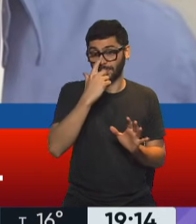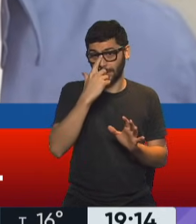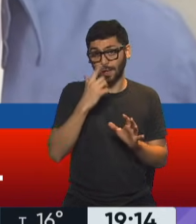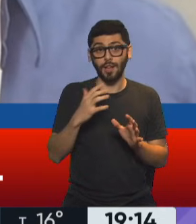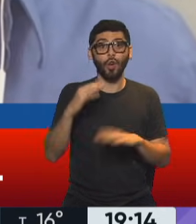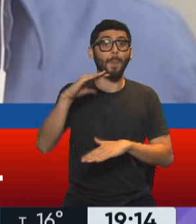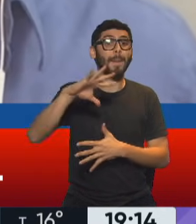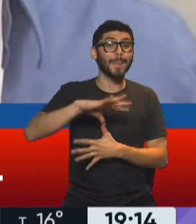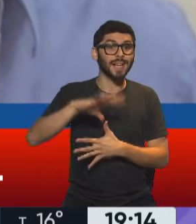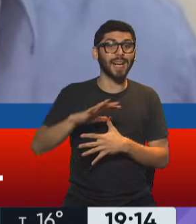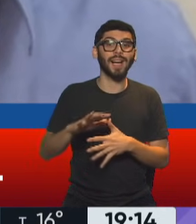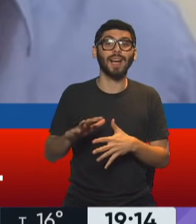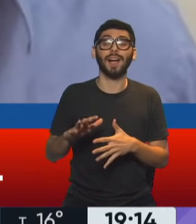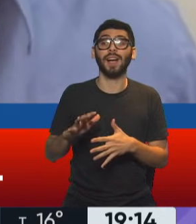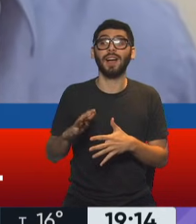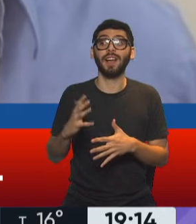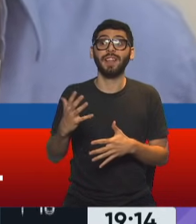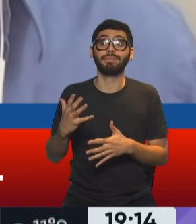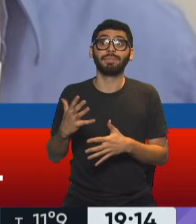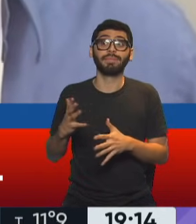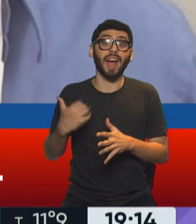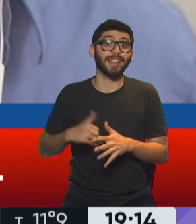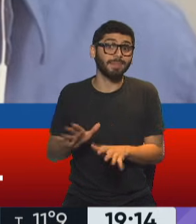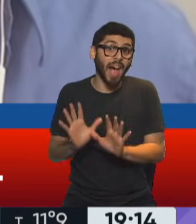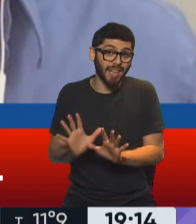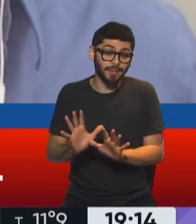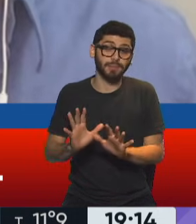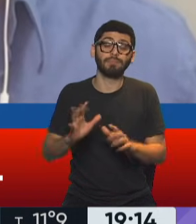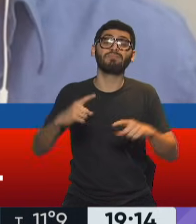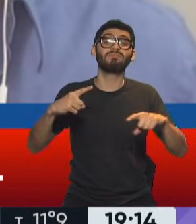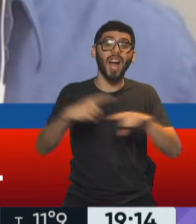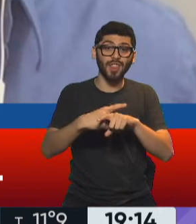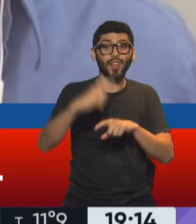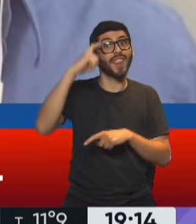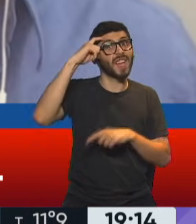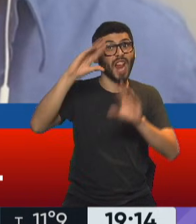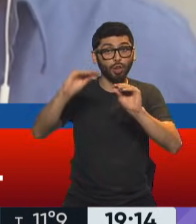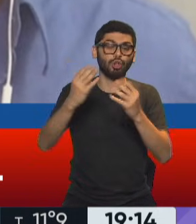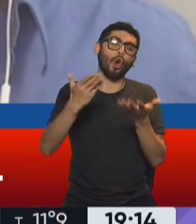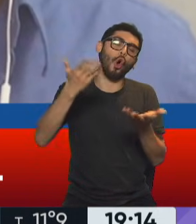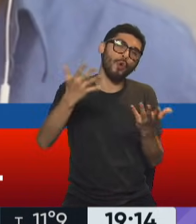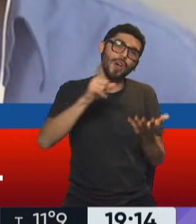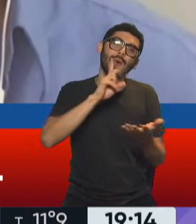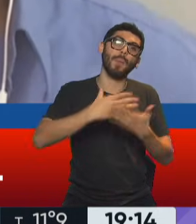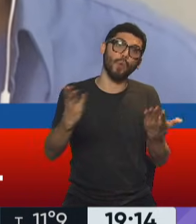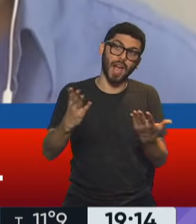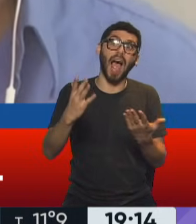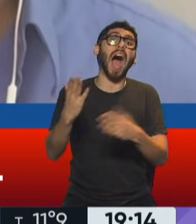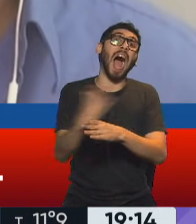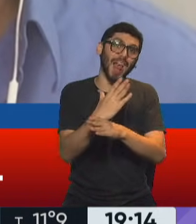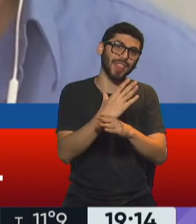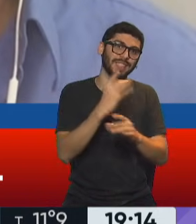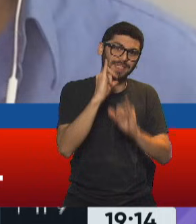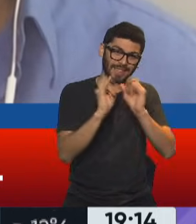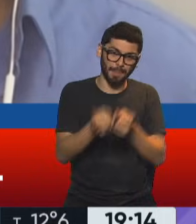es la situación de la Copa América para Argentina. Esperemos el partido 22 por supuesto, por la televisión pública. Antes tendremos la previa. Claro que sí.